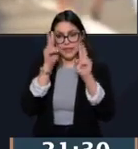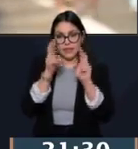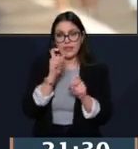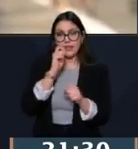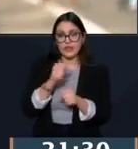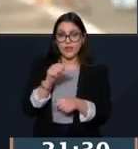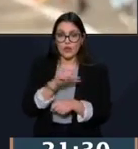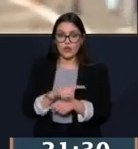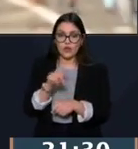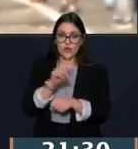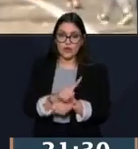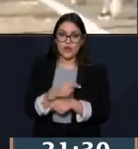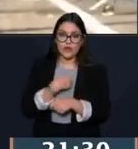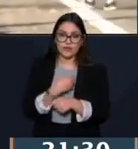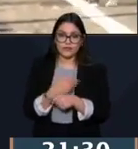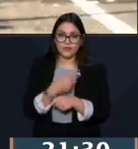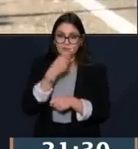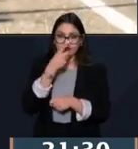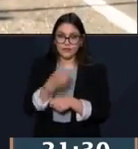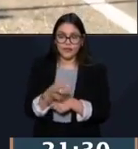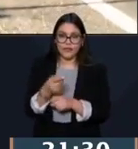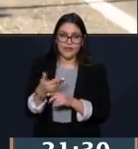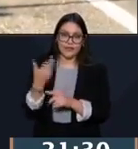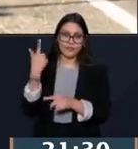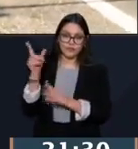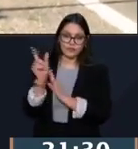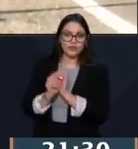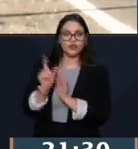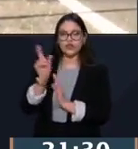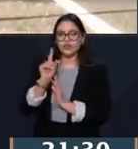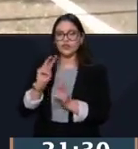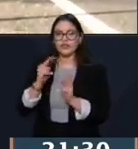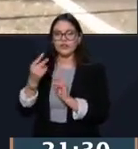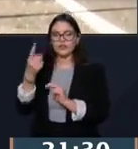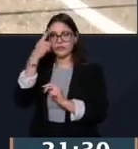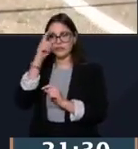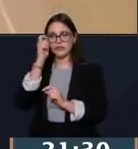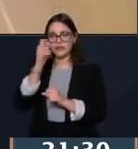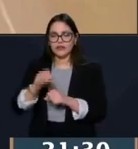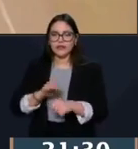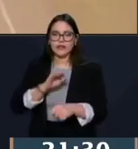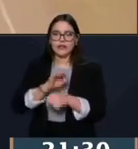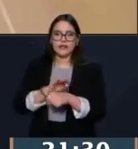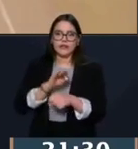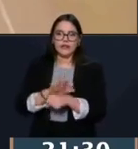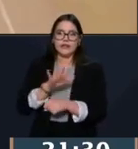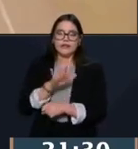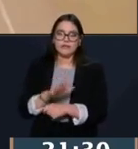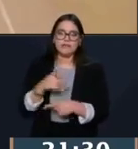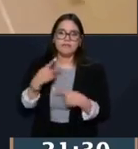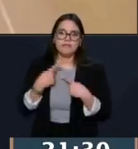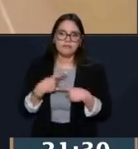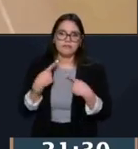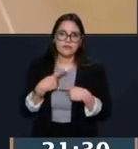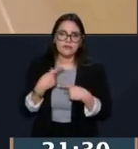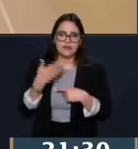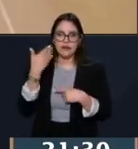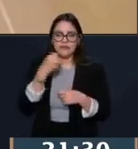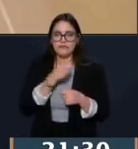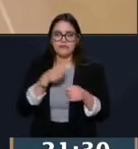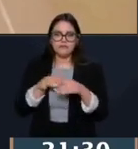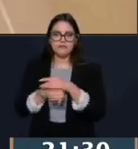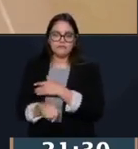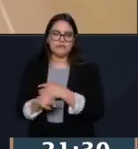de hoy, de esto Ujú. que es un mes, sino en defensa de una de estas personas indiciadas.